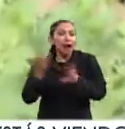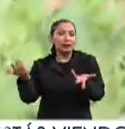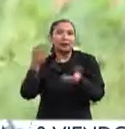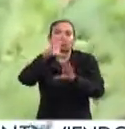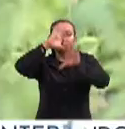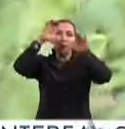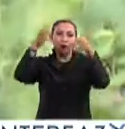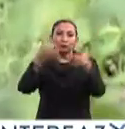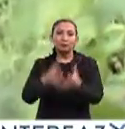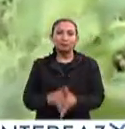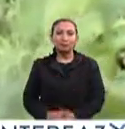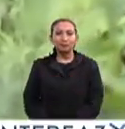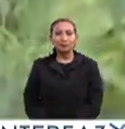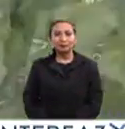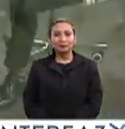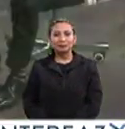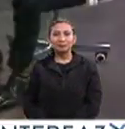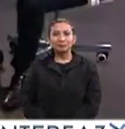nuestro planeta.